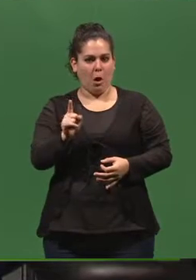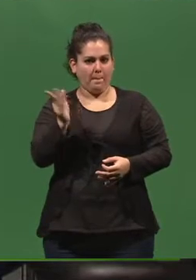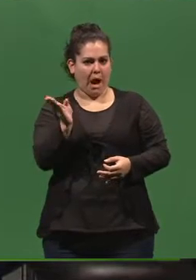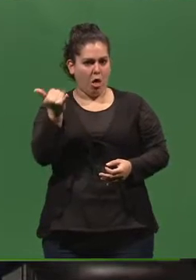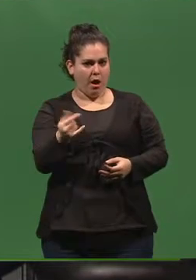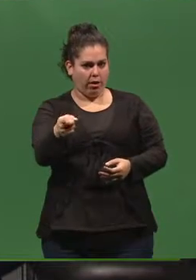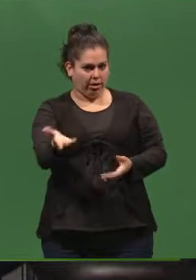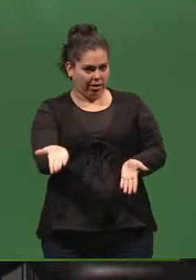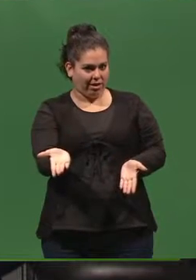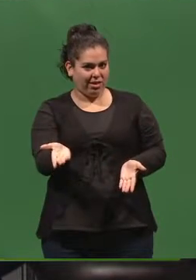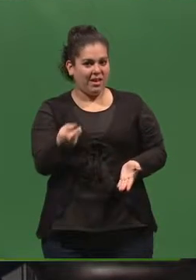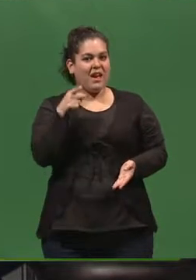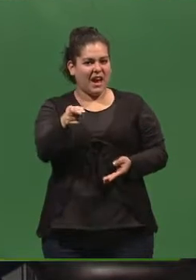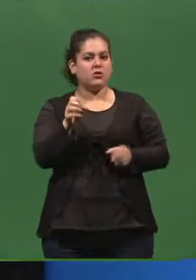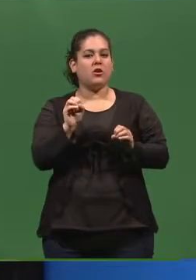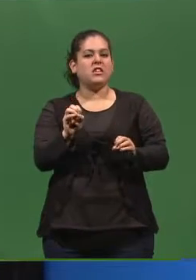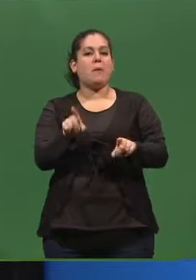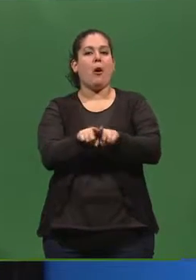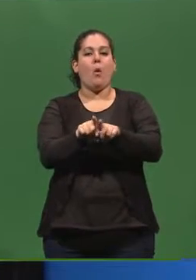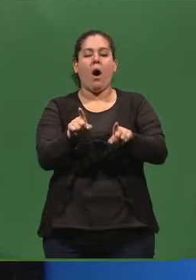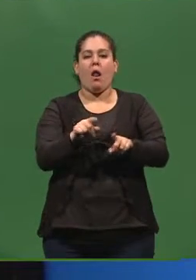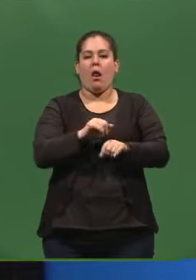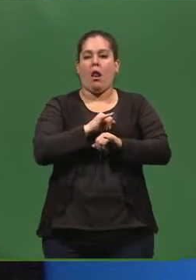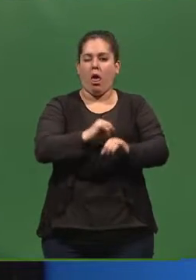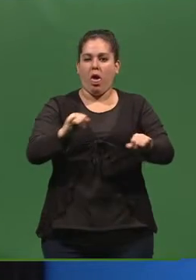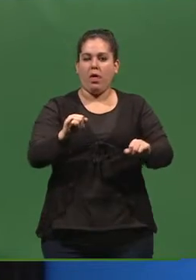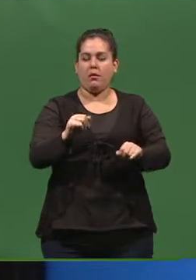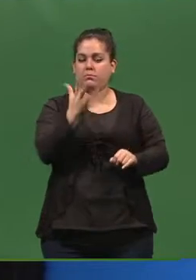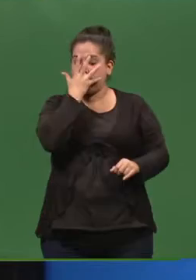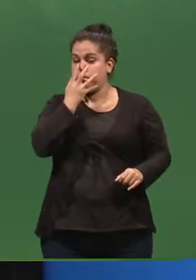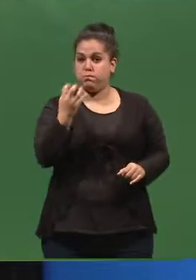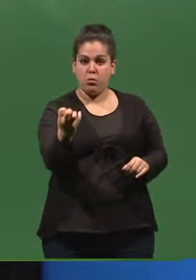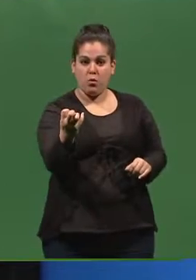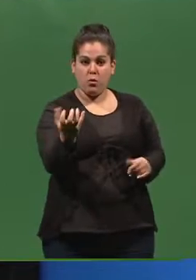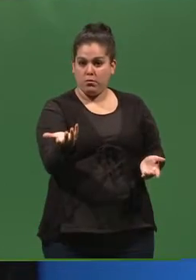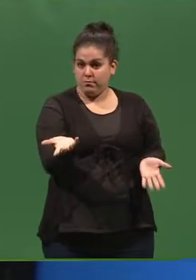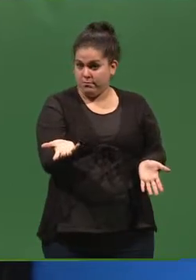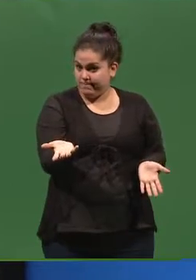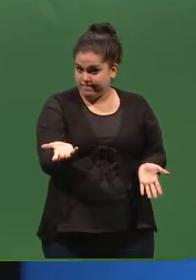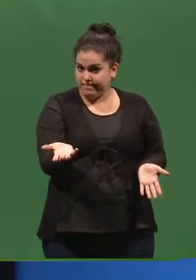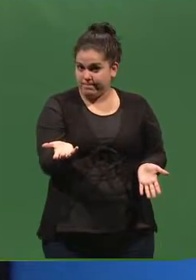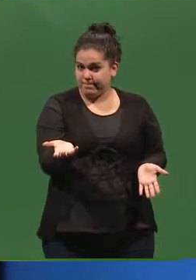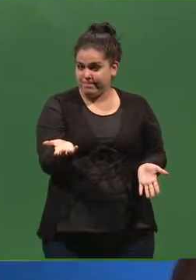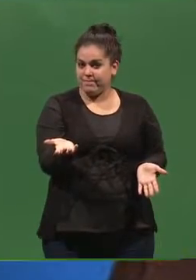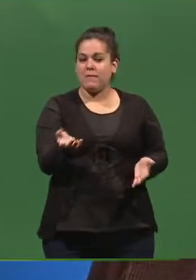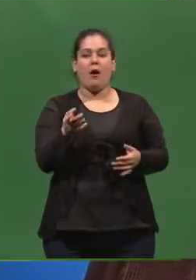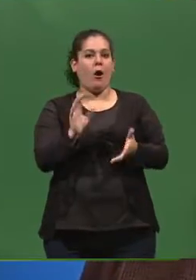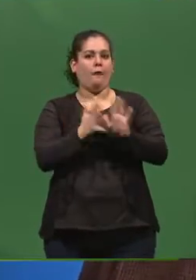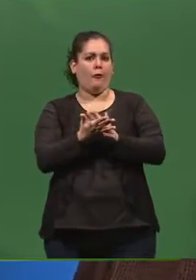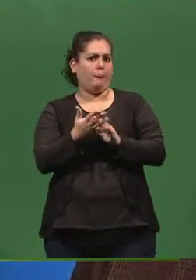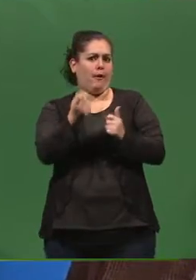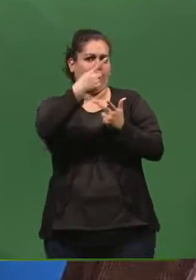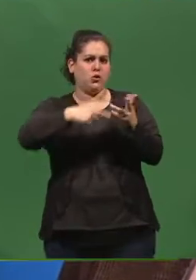realmente la puerta de entrada a lo que se llama internacionalmente el efecto góndola, ¿no? La góndola que tiene una persona dentro del mercado ilegal como para acceder a